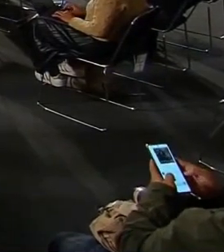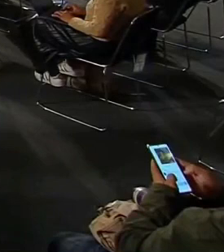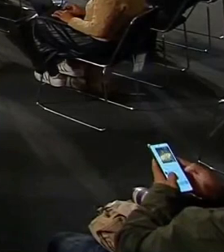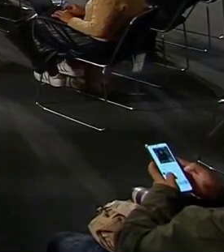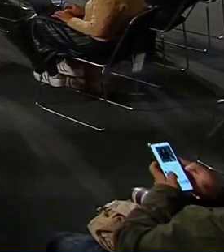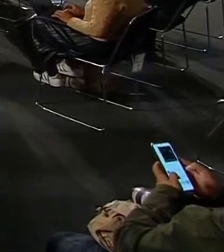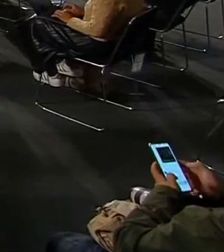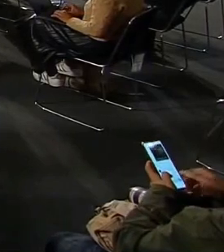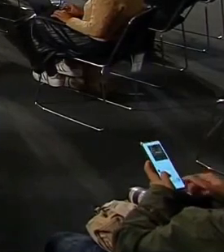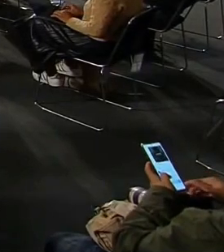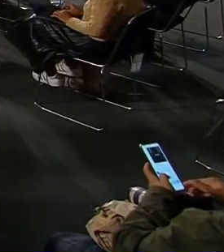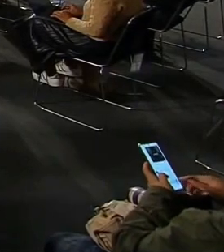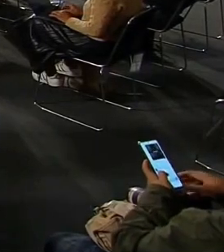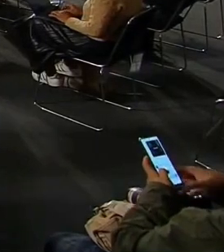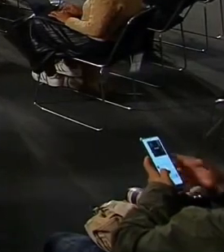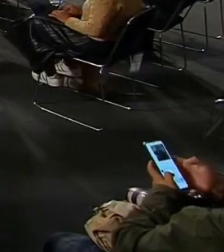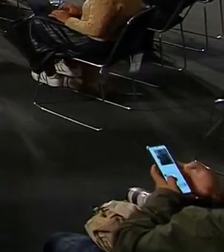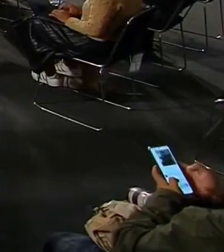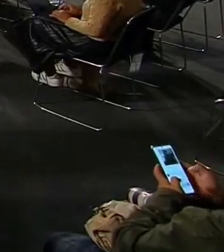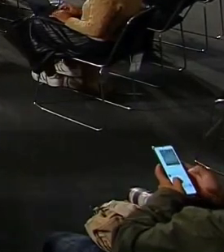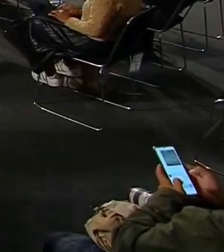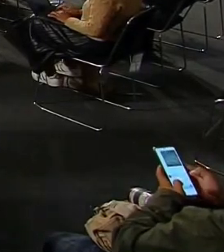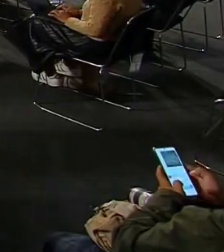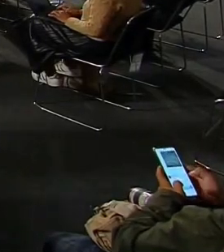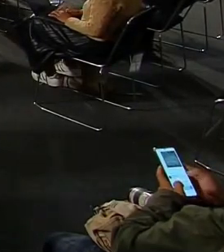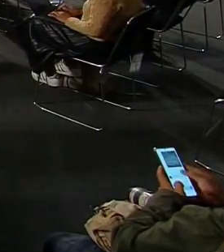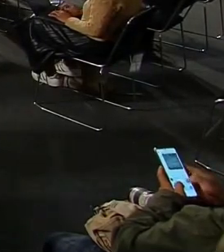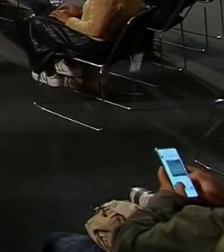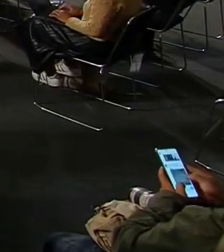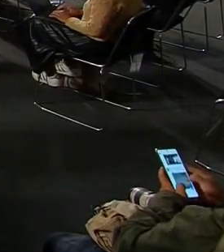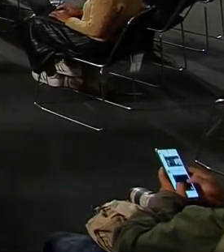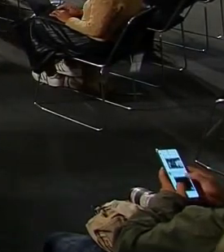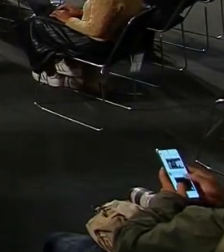Electricidad. Son dos en Yucatán.